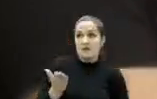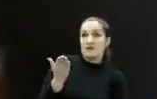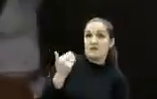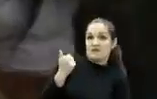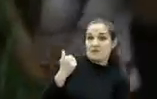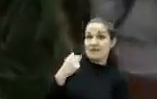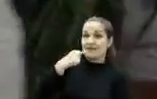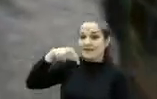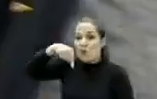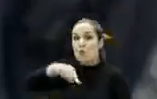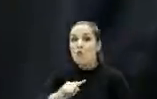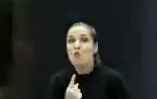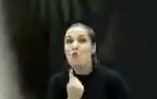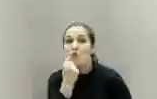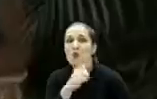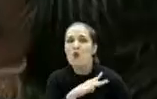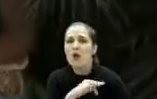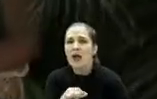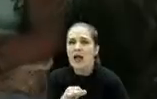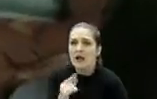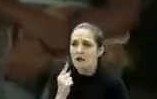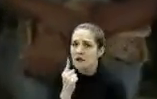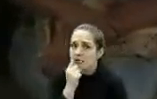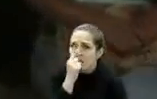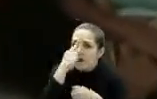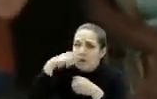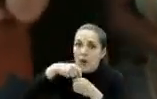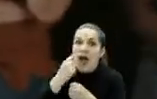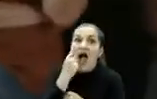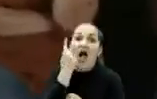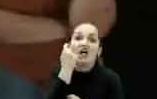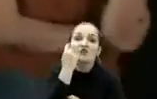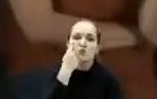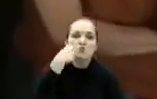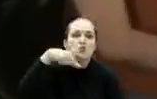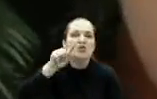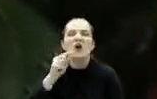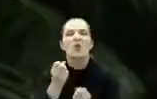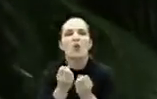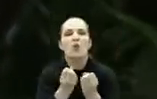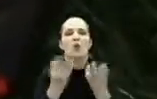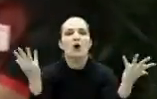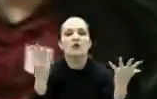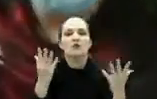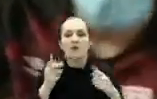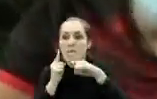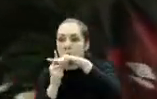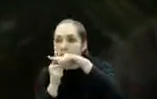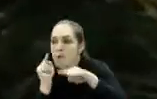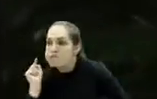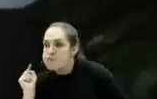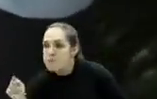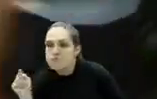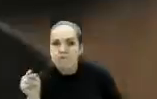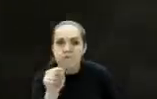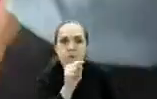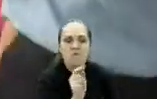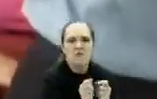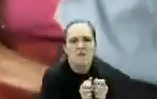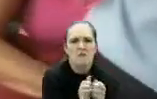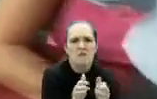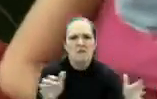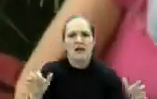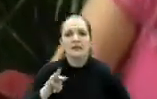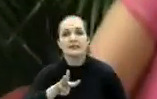la capital del Valle del Cauca, en las pruebas realizadas ayer, dieron positivo personas y se presenta un aumento superior